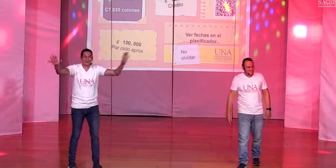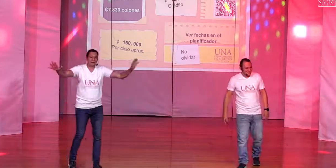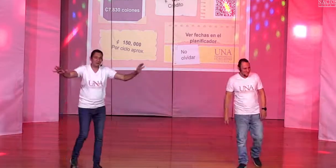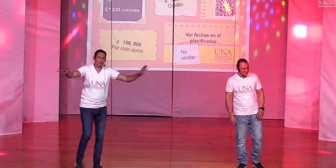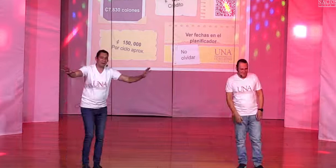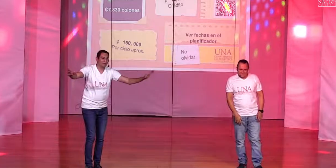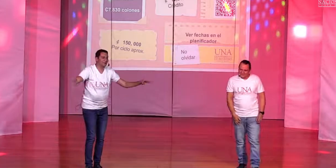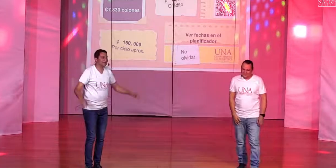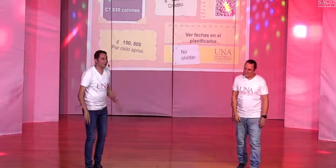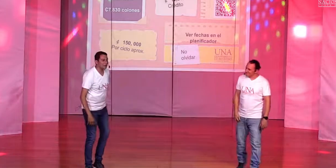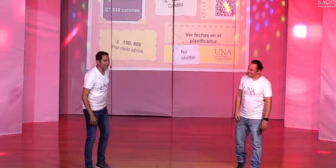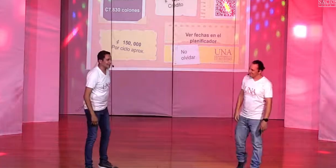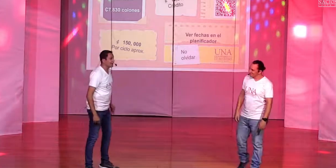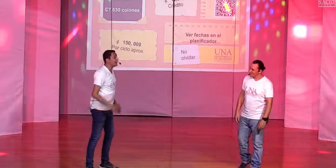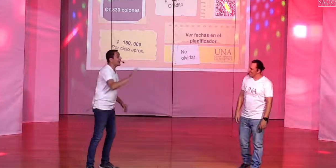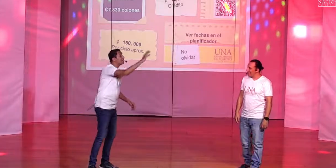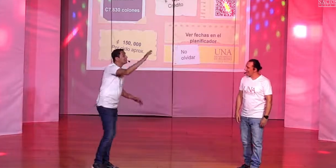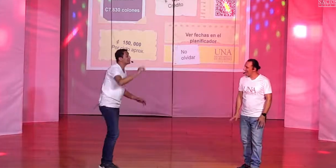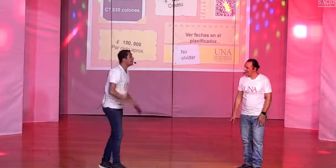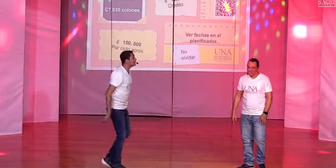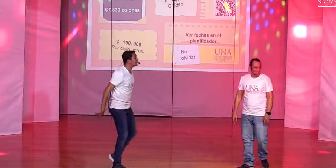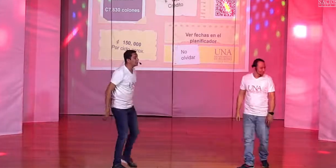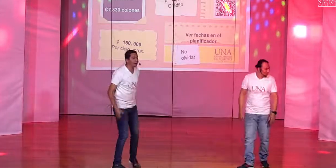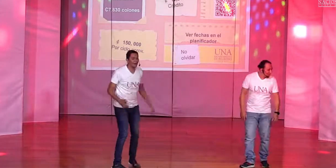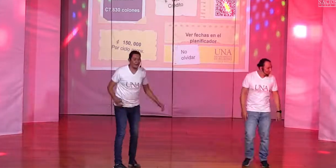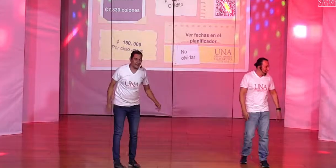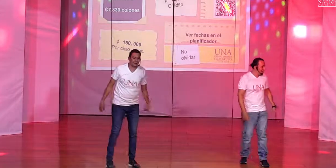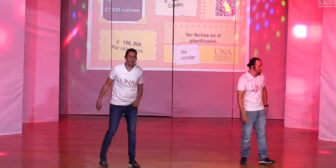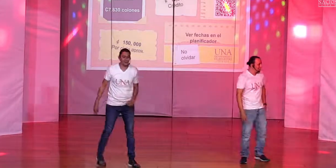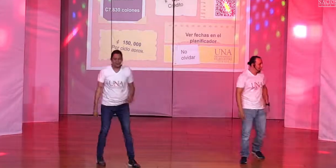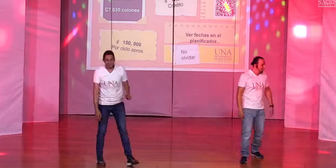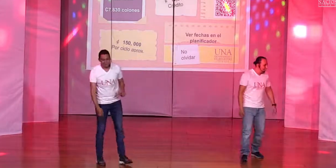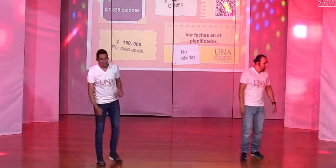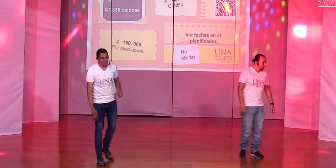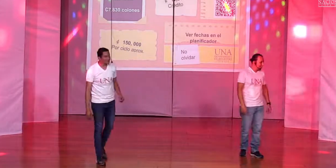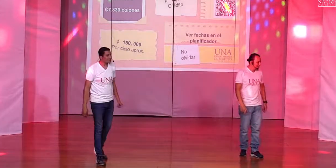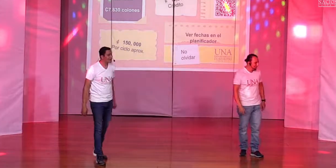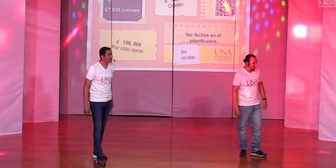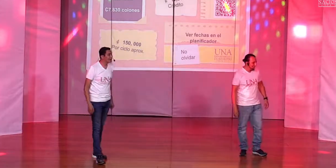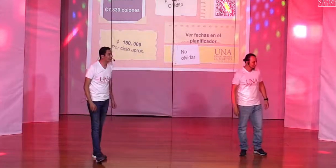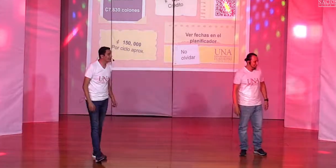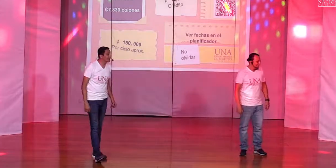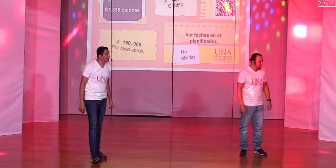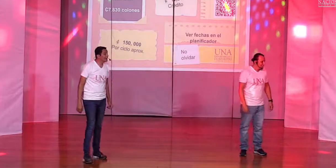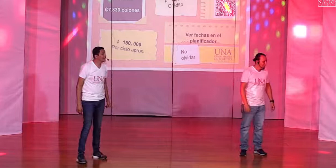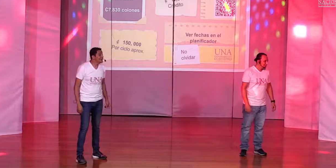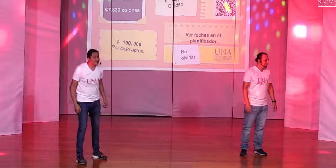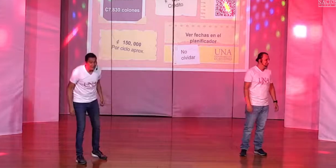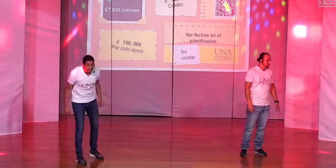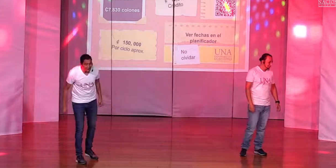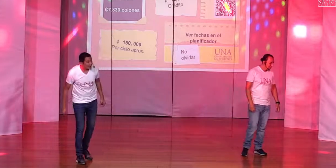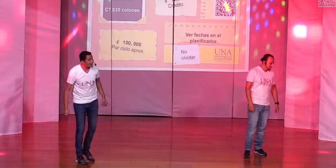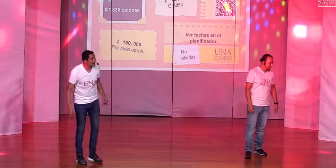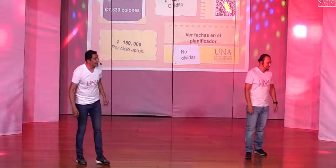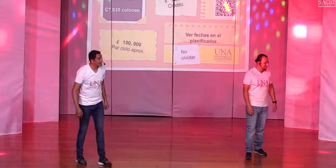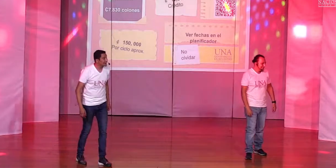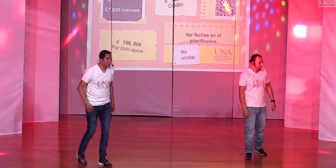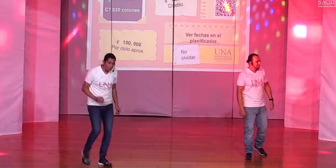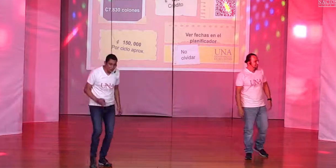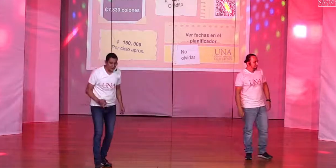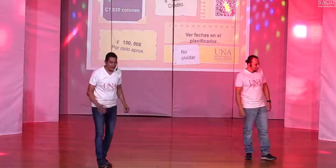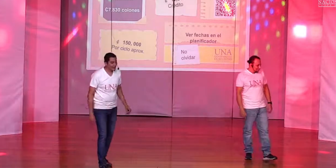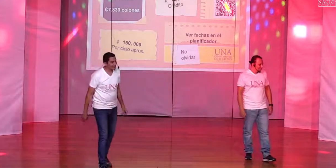compa no tenía, pero vida universitaria, ¿verdad? Nada, ahí nos nada está diciendo algo Marlene. ¿Qué háblate, pasó? Marlene. Nelly puso 19.